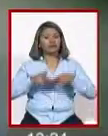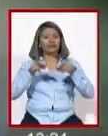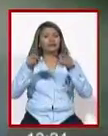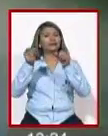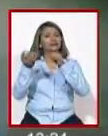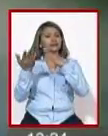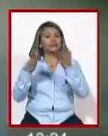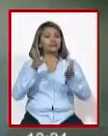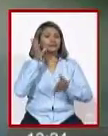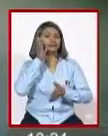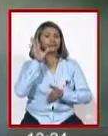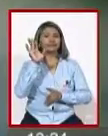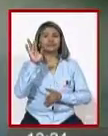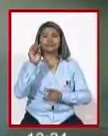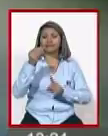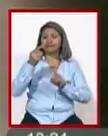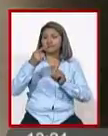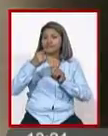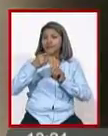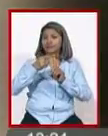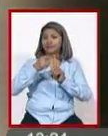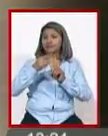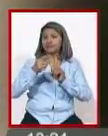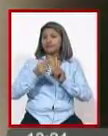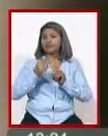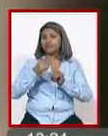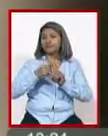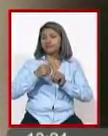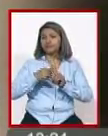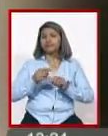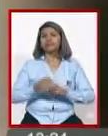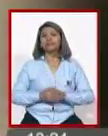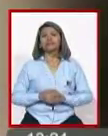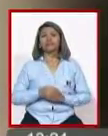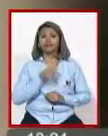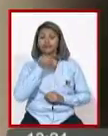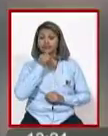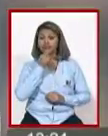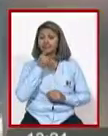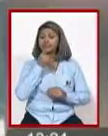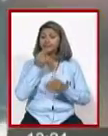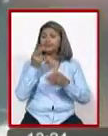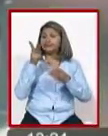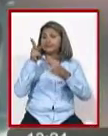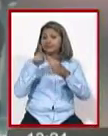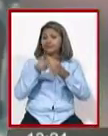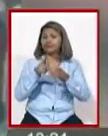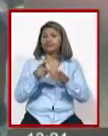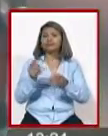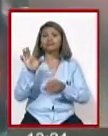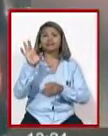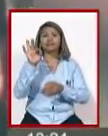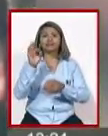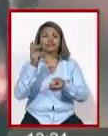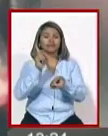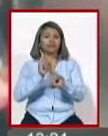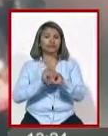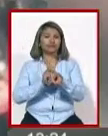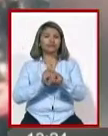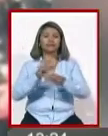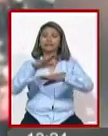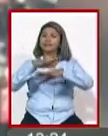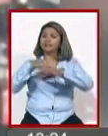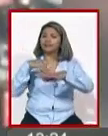del fallecimiento de una madre con 7 meses de gestación, pidió un registro de quienes participaron en su intervención y por ello 9 médicos fueron